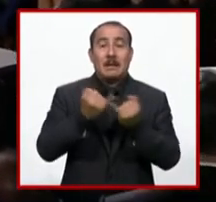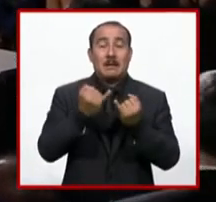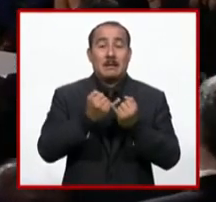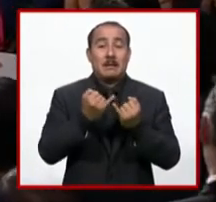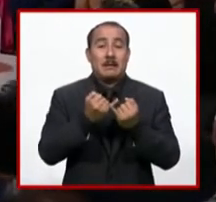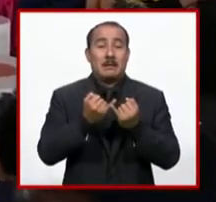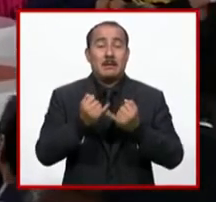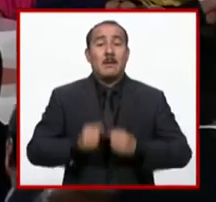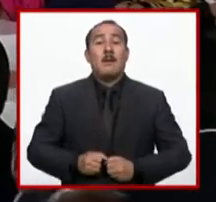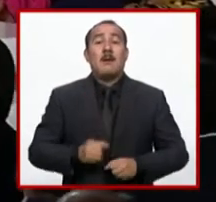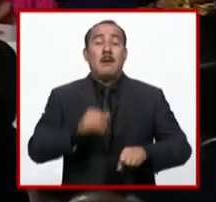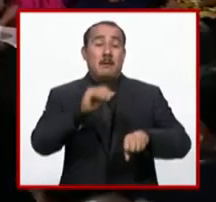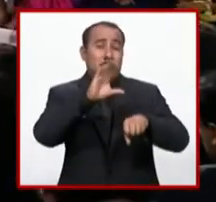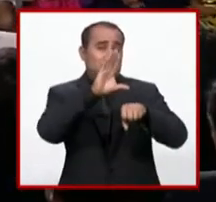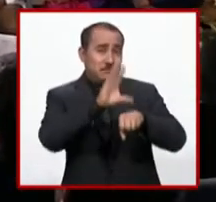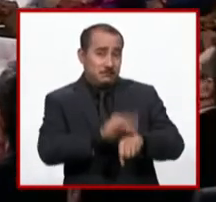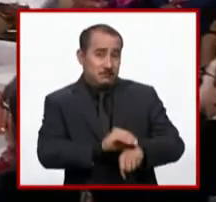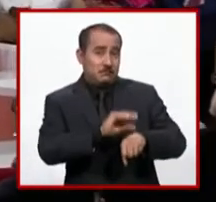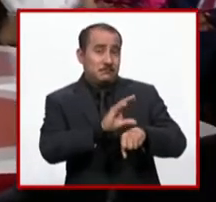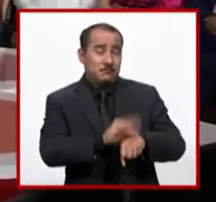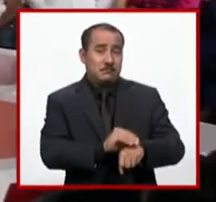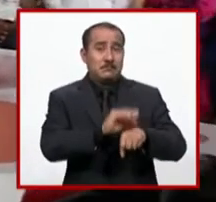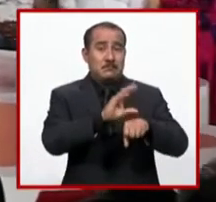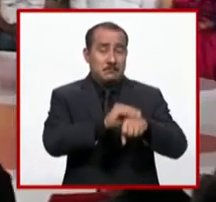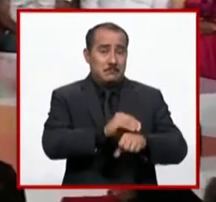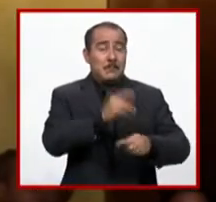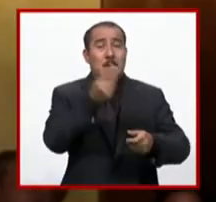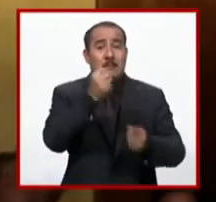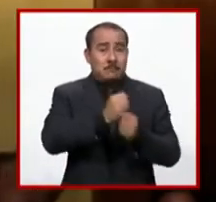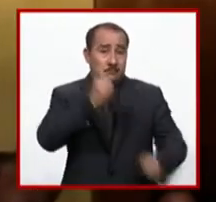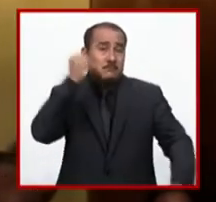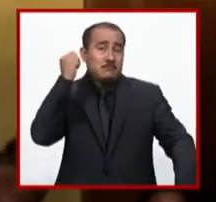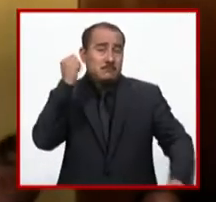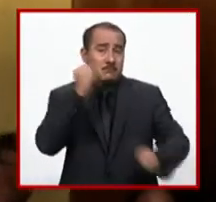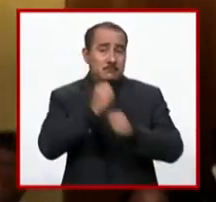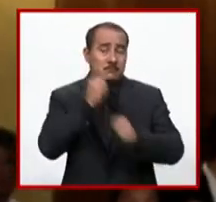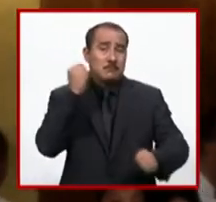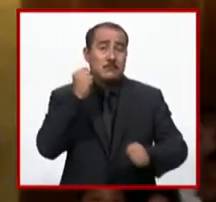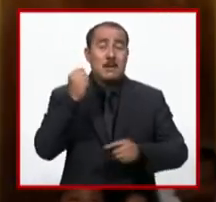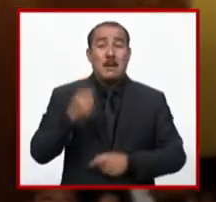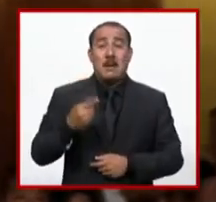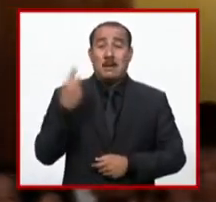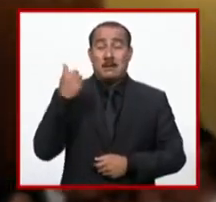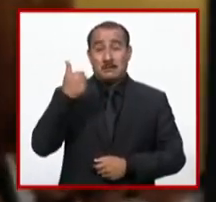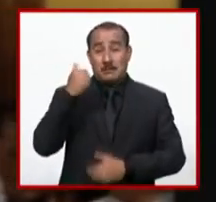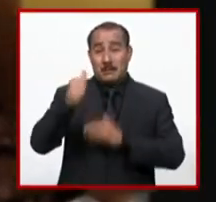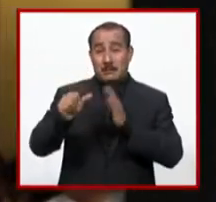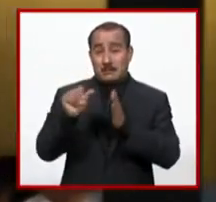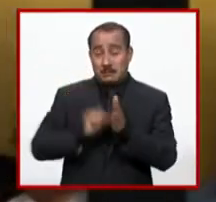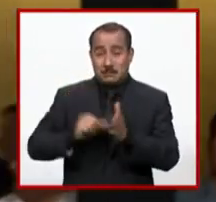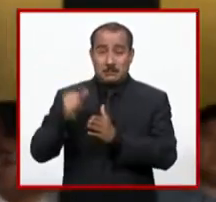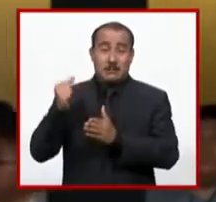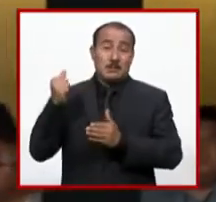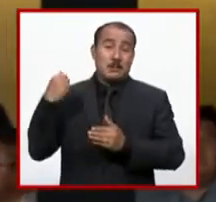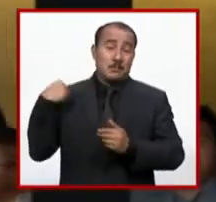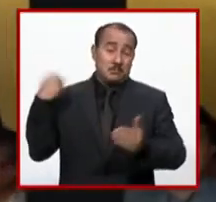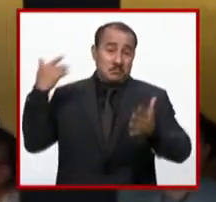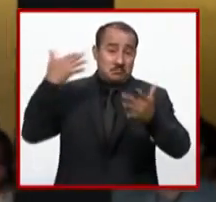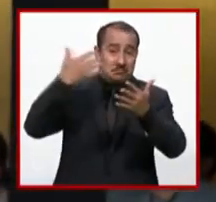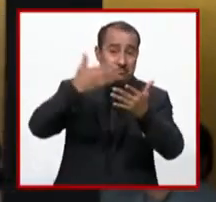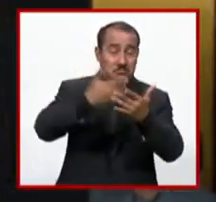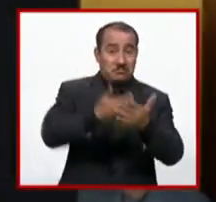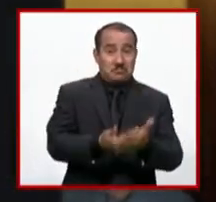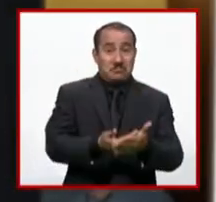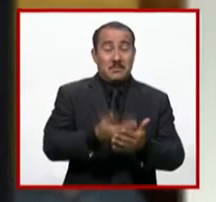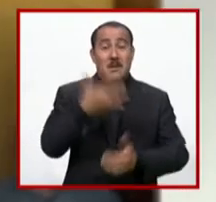heredé, más de 50 mil concesiones de transporte y en los últimos 6 meses del gobierno anterior se